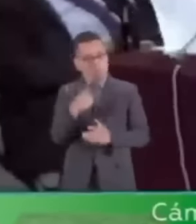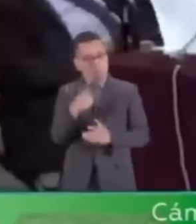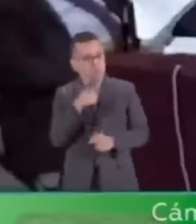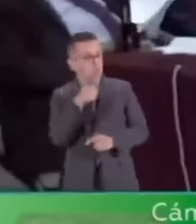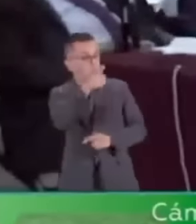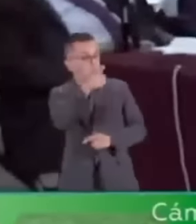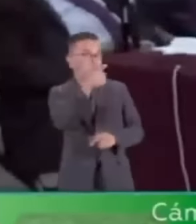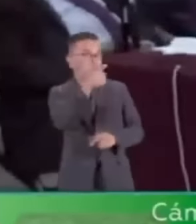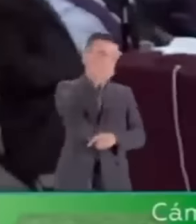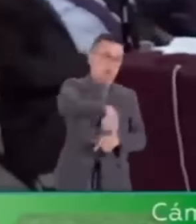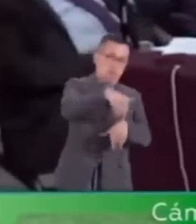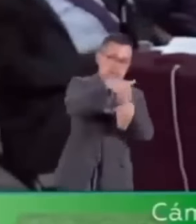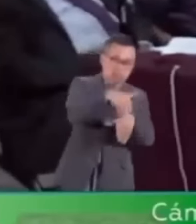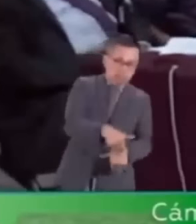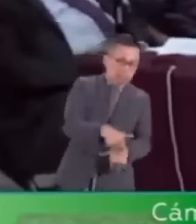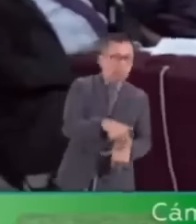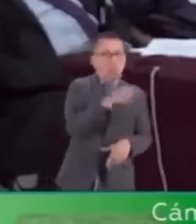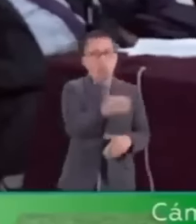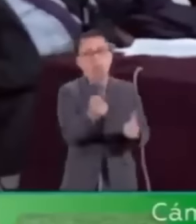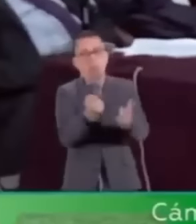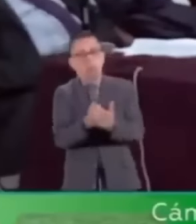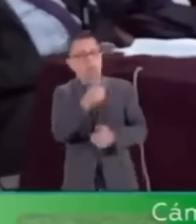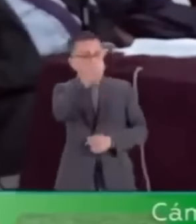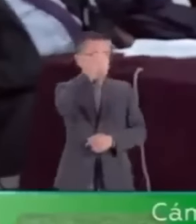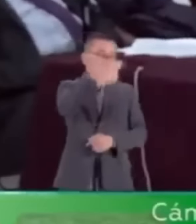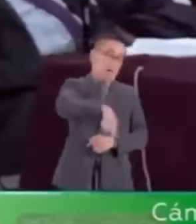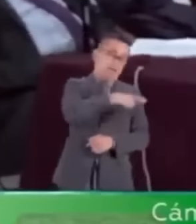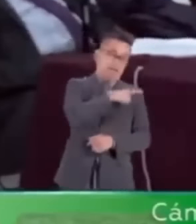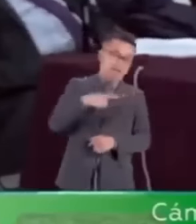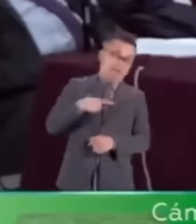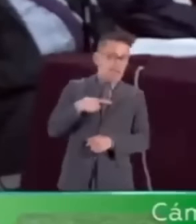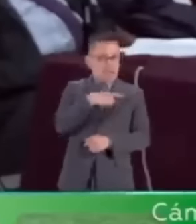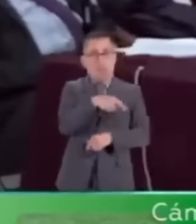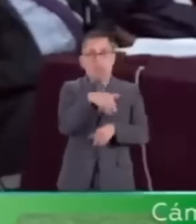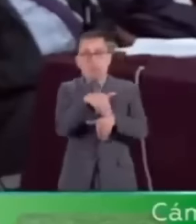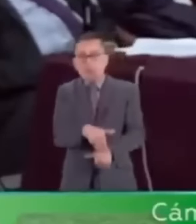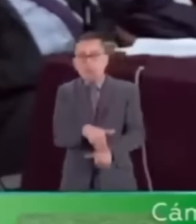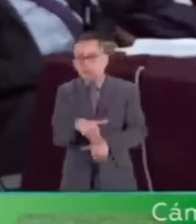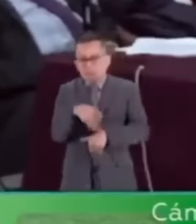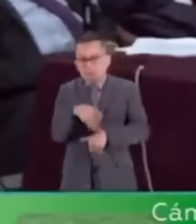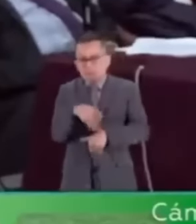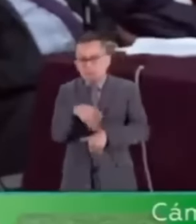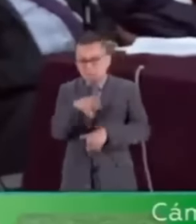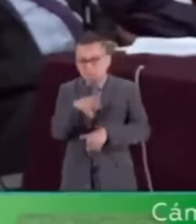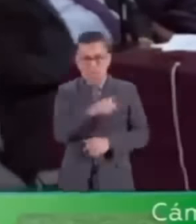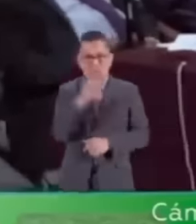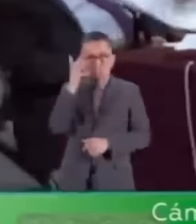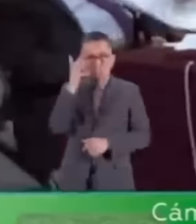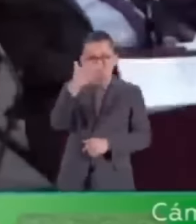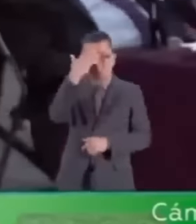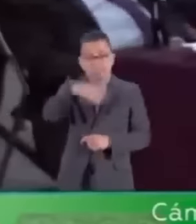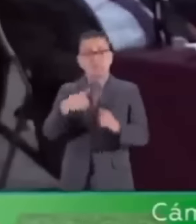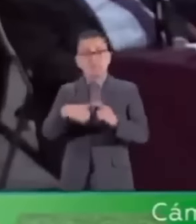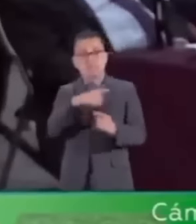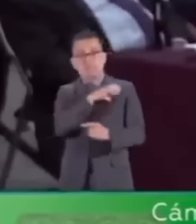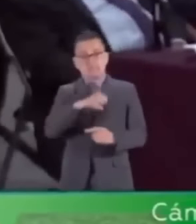mandó, a quien les dice cómo actuar, ni ustedes van a saber quiénes van a